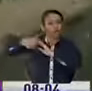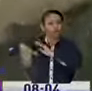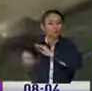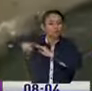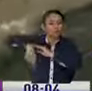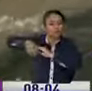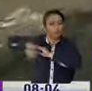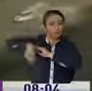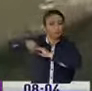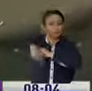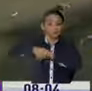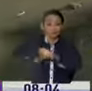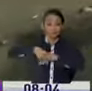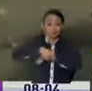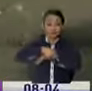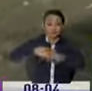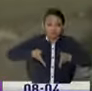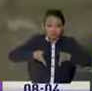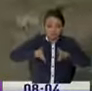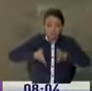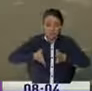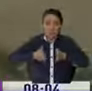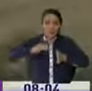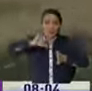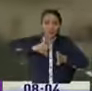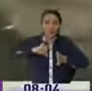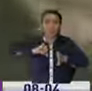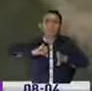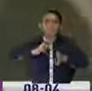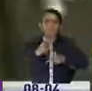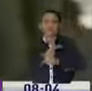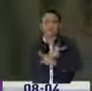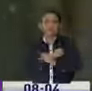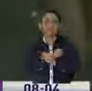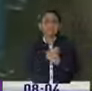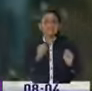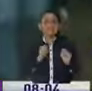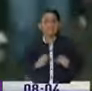provincial. Y miren en qué estado se encuentra.